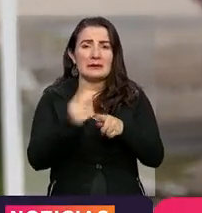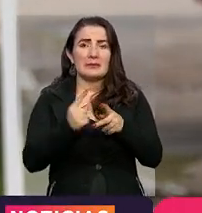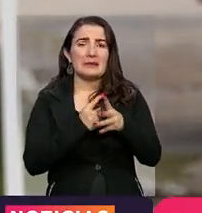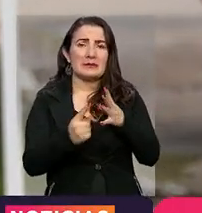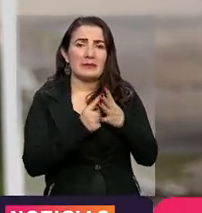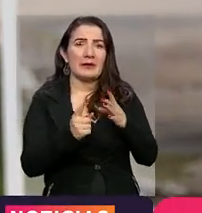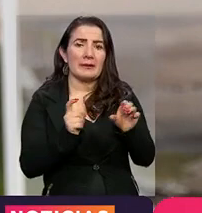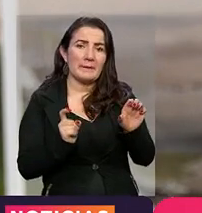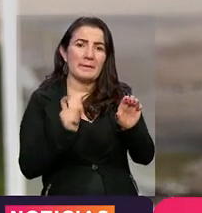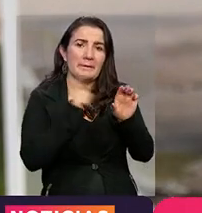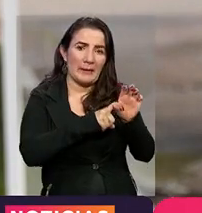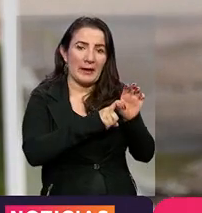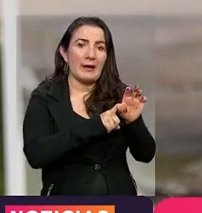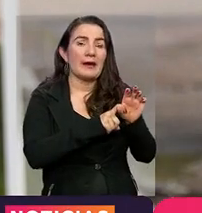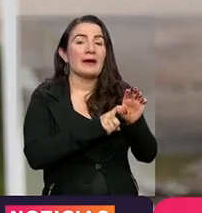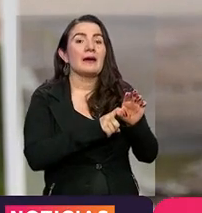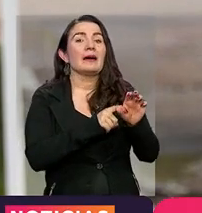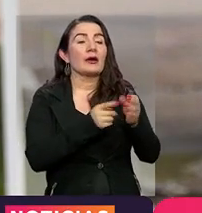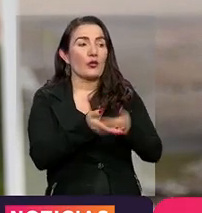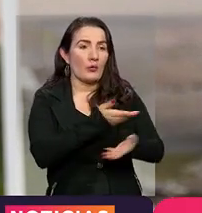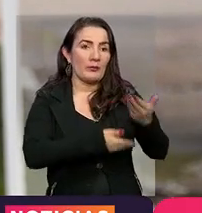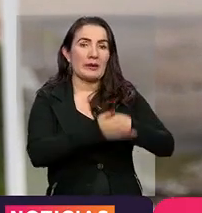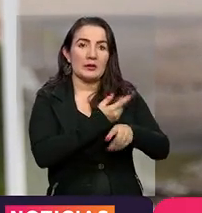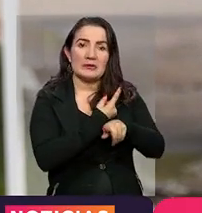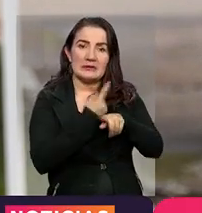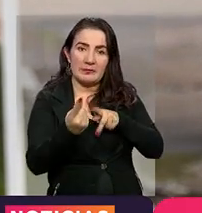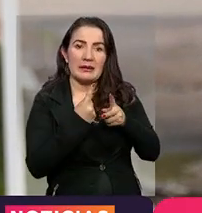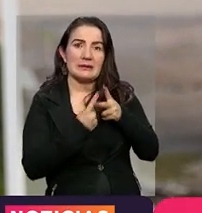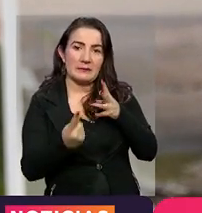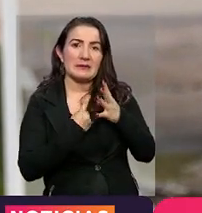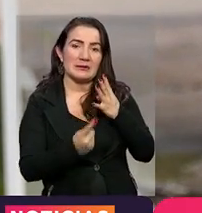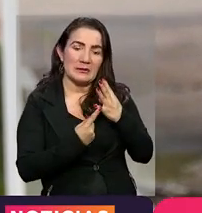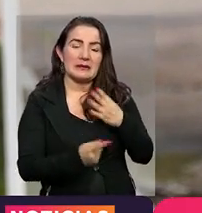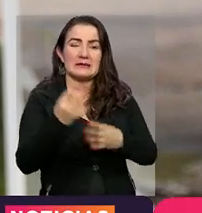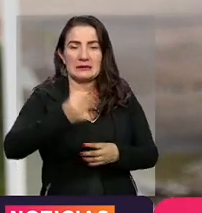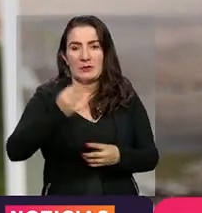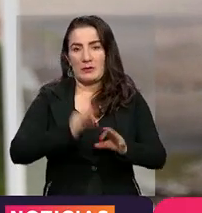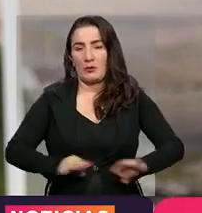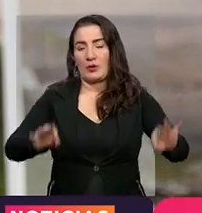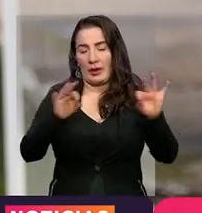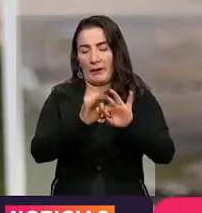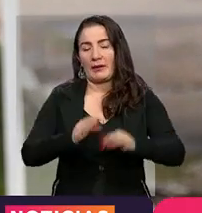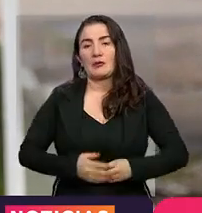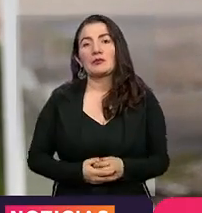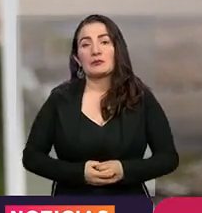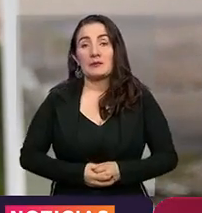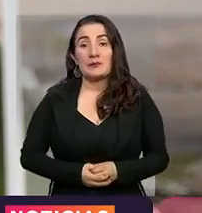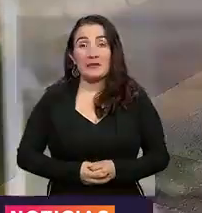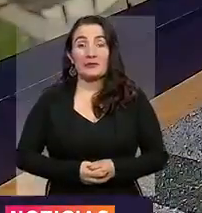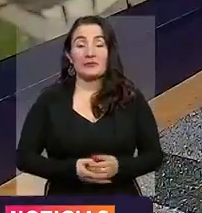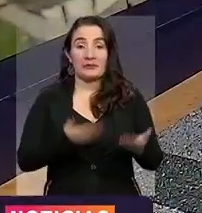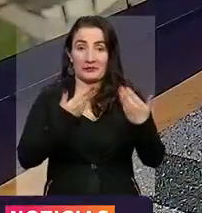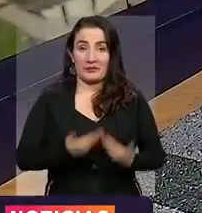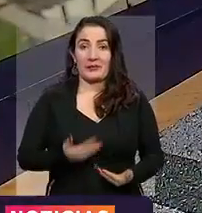el registro en la página del vehículo compartido. Es un énfasis muy importante que hace la Secretaría Distrital de Movilidad. Tatiana Sanabria, Noticias Capital.